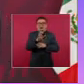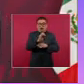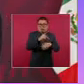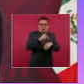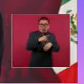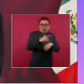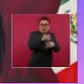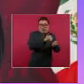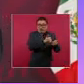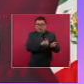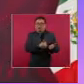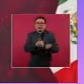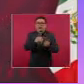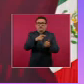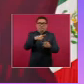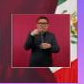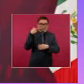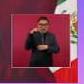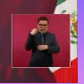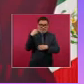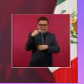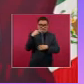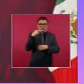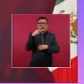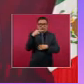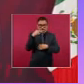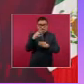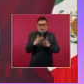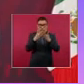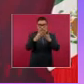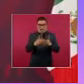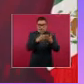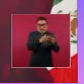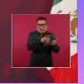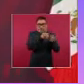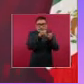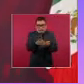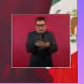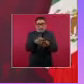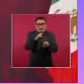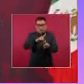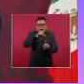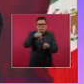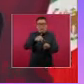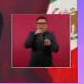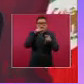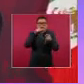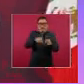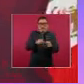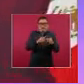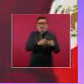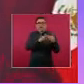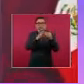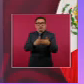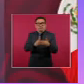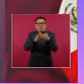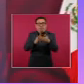se lleva al puerto de Veracruz del balasto, y de ahí en barco